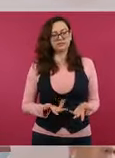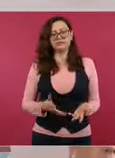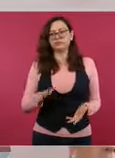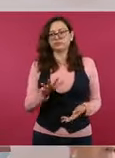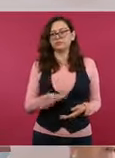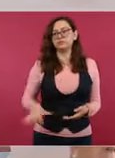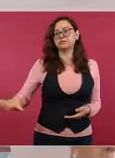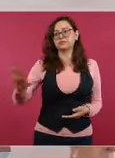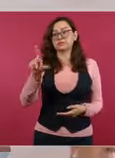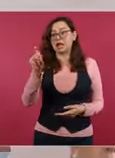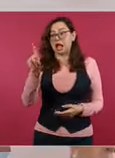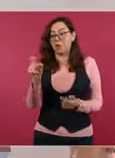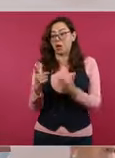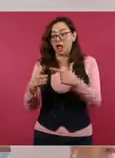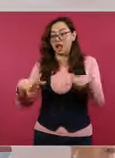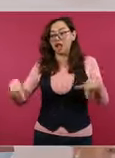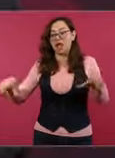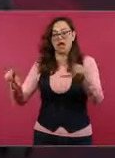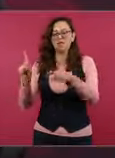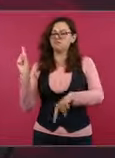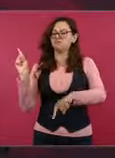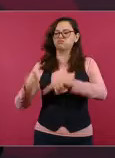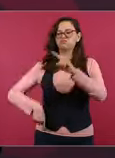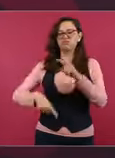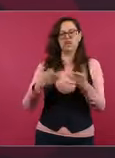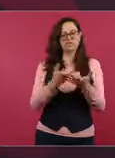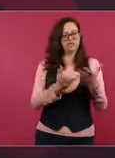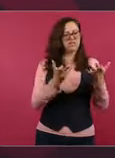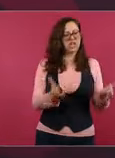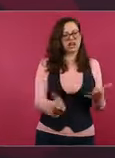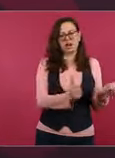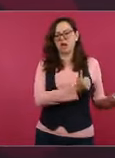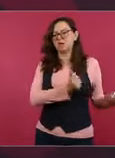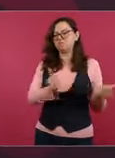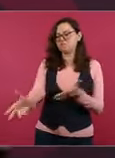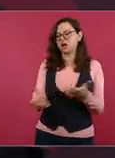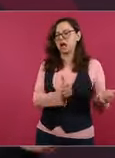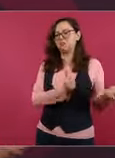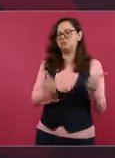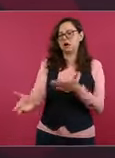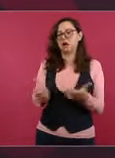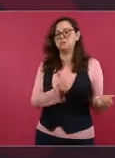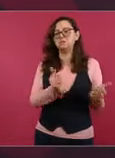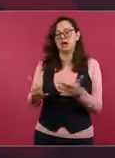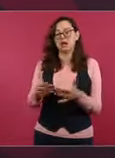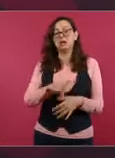lago. Pero además, de todas formas, iba a quedar mal,